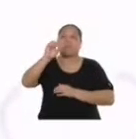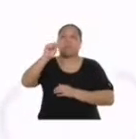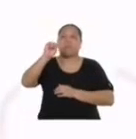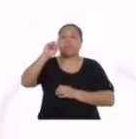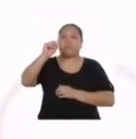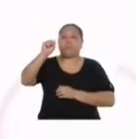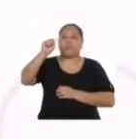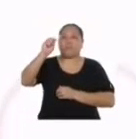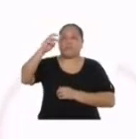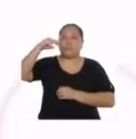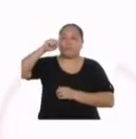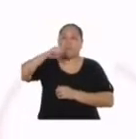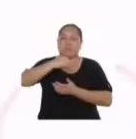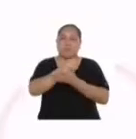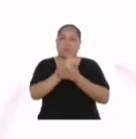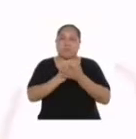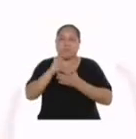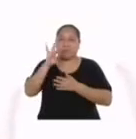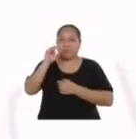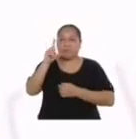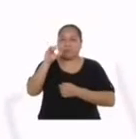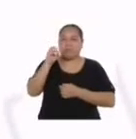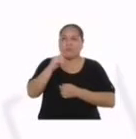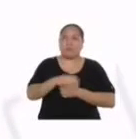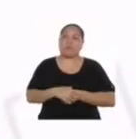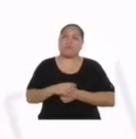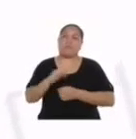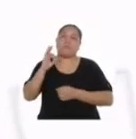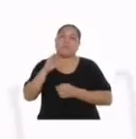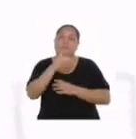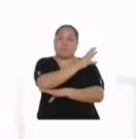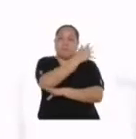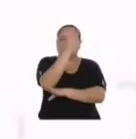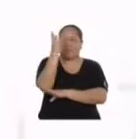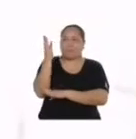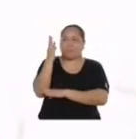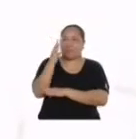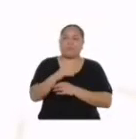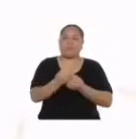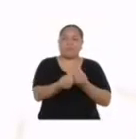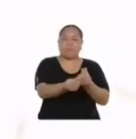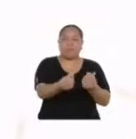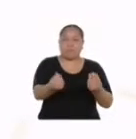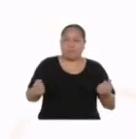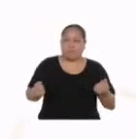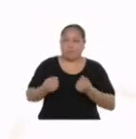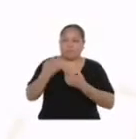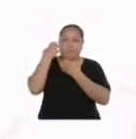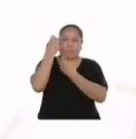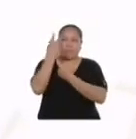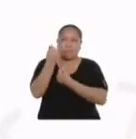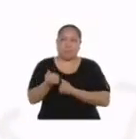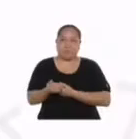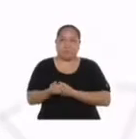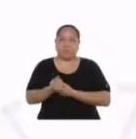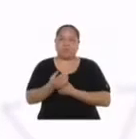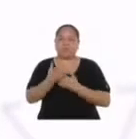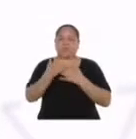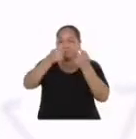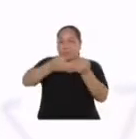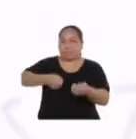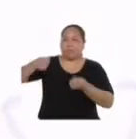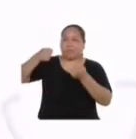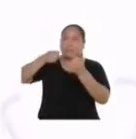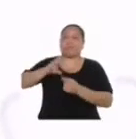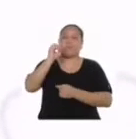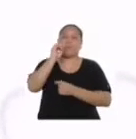estar conformados por el elemento biológico, que puede ser forestal, físico como el suelo, económico como la producción